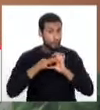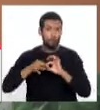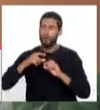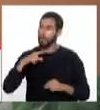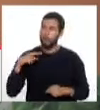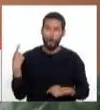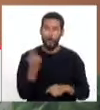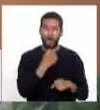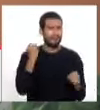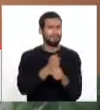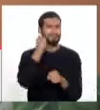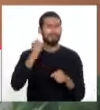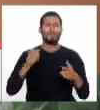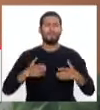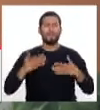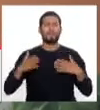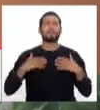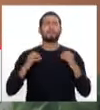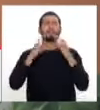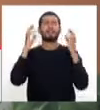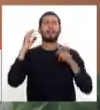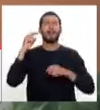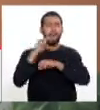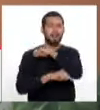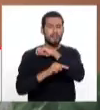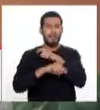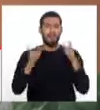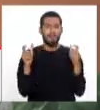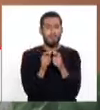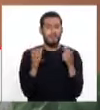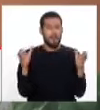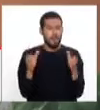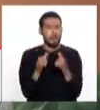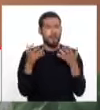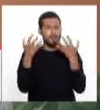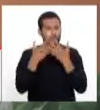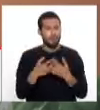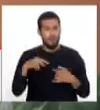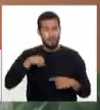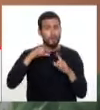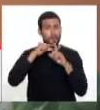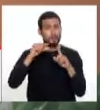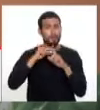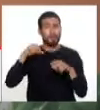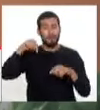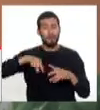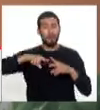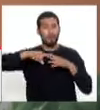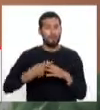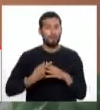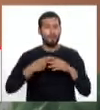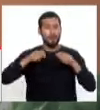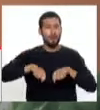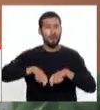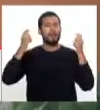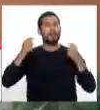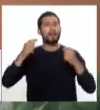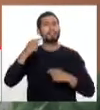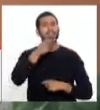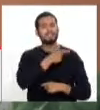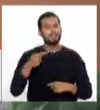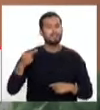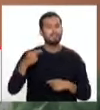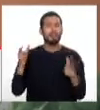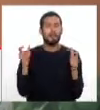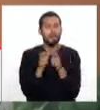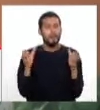ganamos todos. Feliz Día Nacional de la MIPE. Con estas palabras doy por inaugurada la Semana de